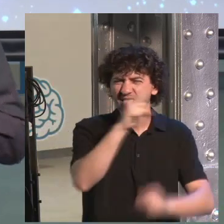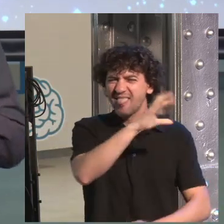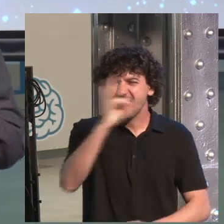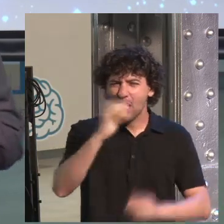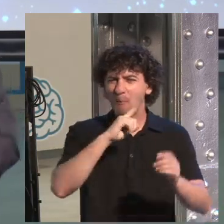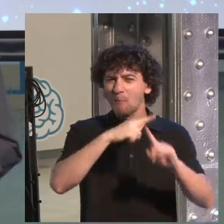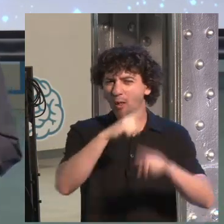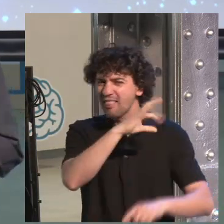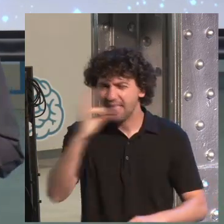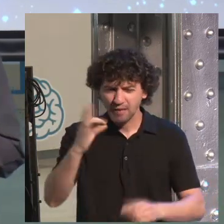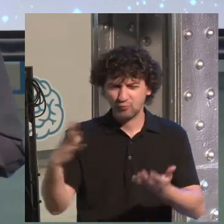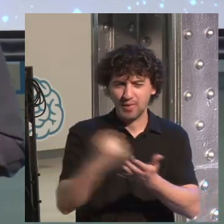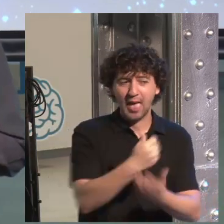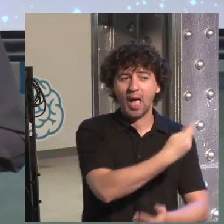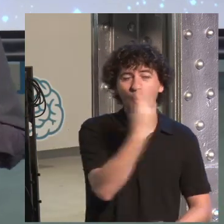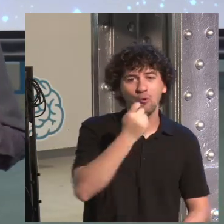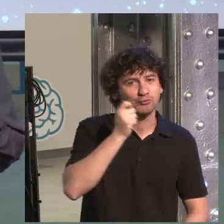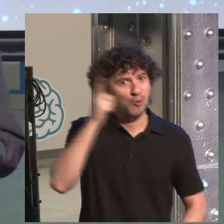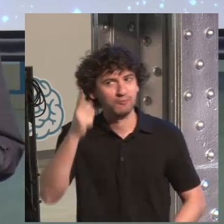algunos se les nota más que a otros, ¿eh?